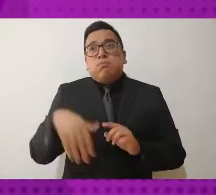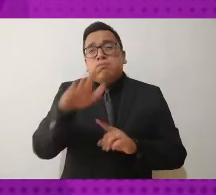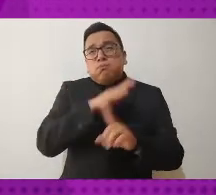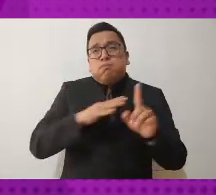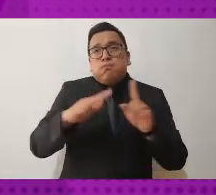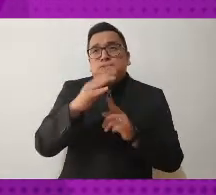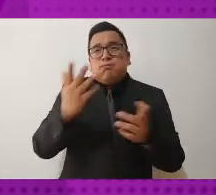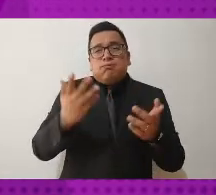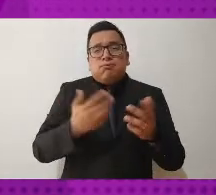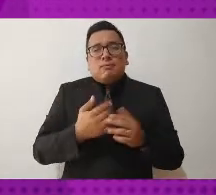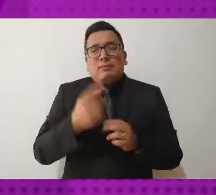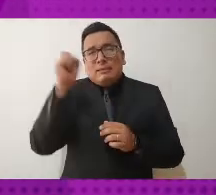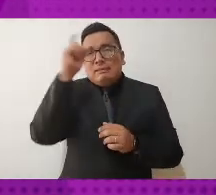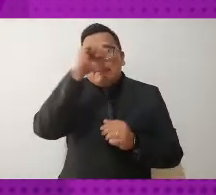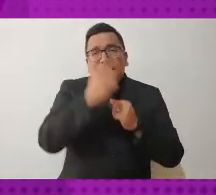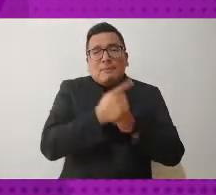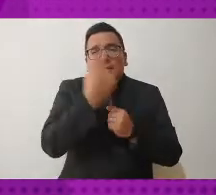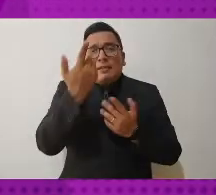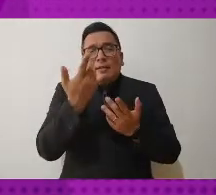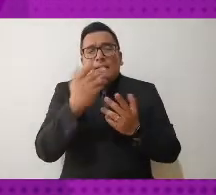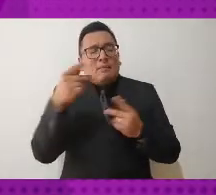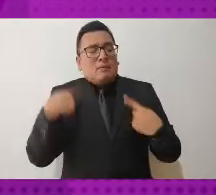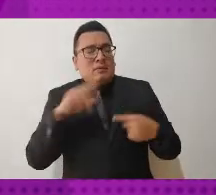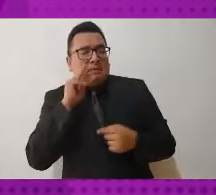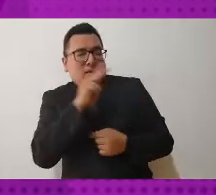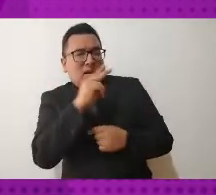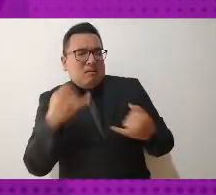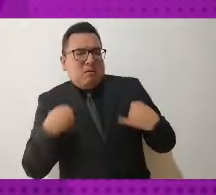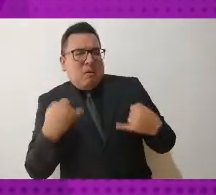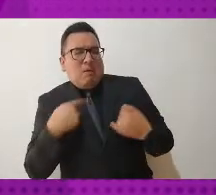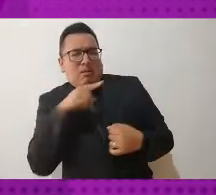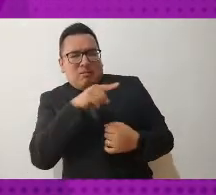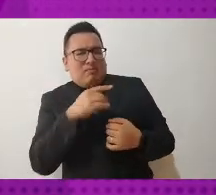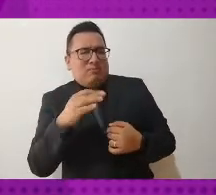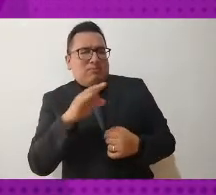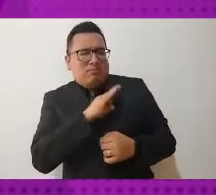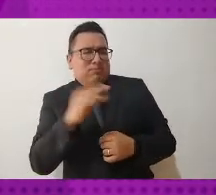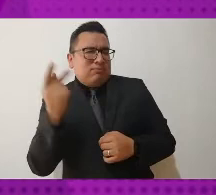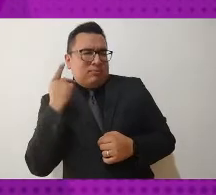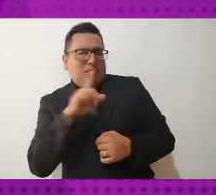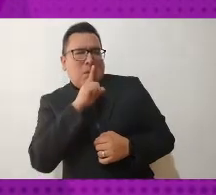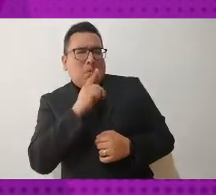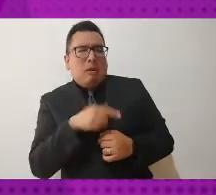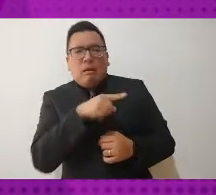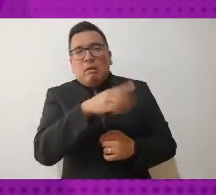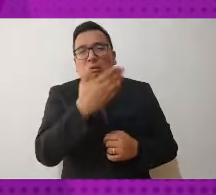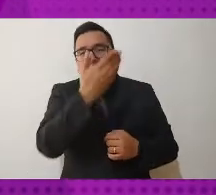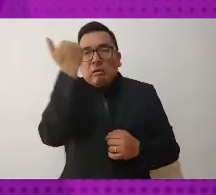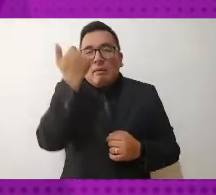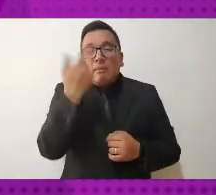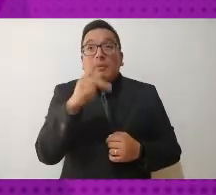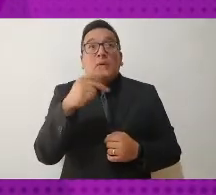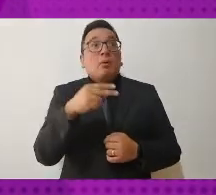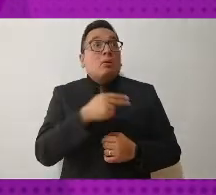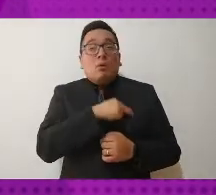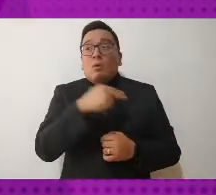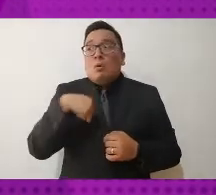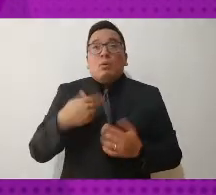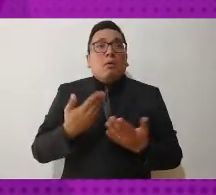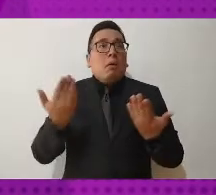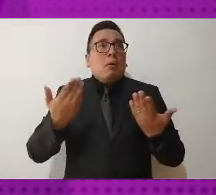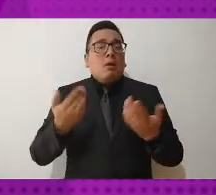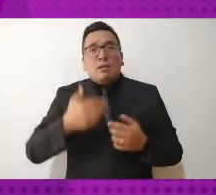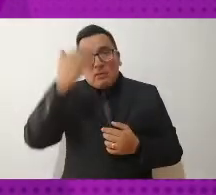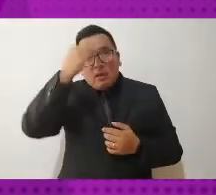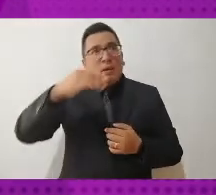me ven joven y demás y dicen no pues un joven que va a poder trabajar que va a poder hacer sin embargo hemos dado cuenta de que los jóvenes